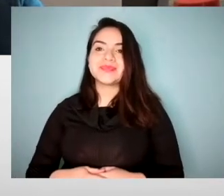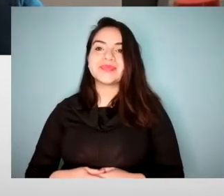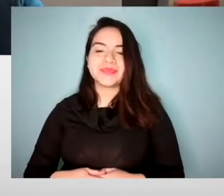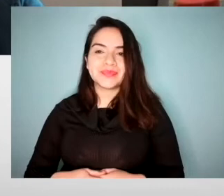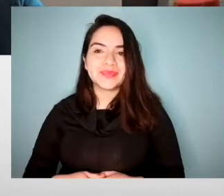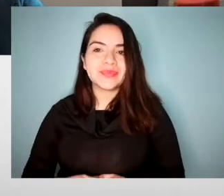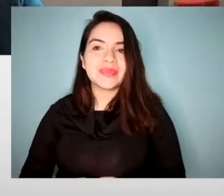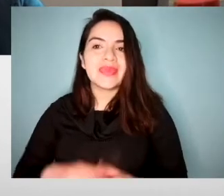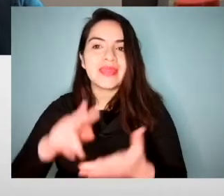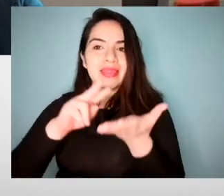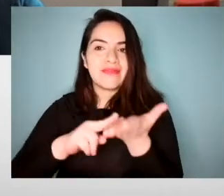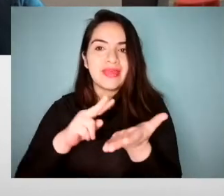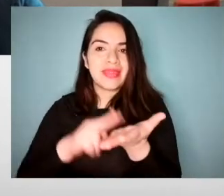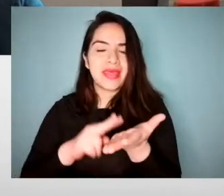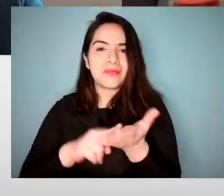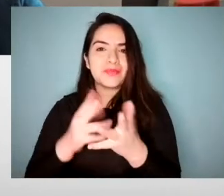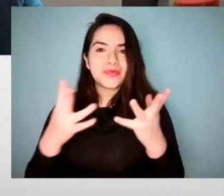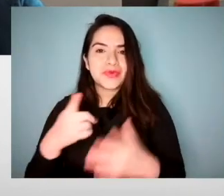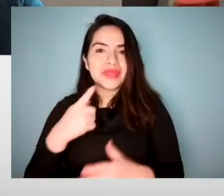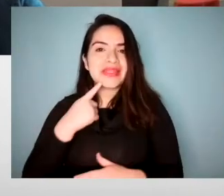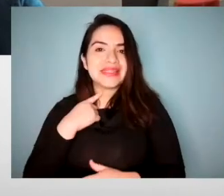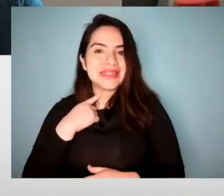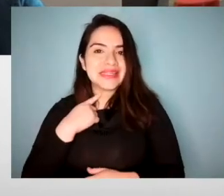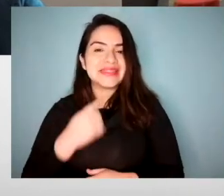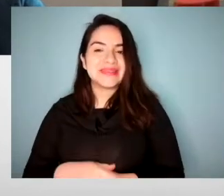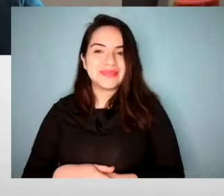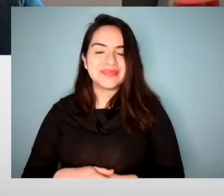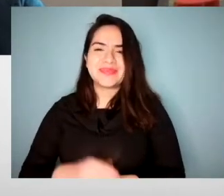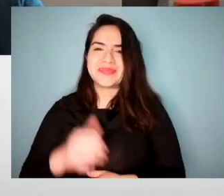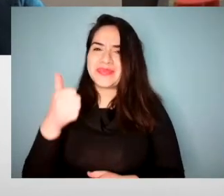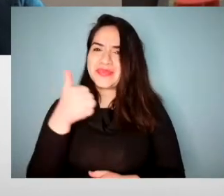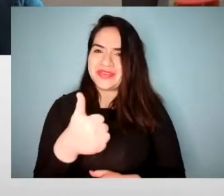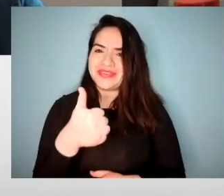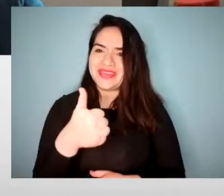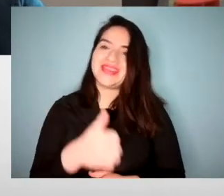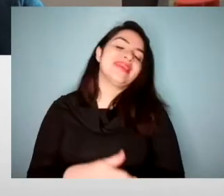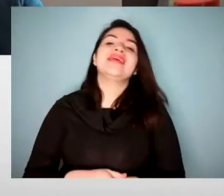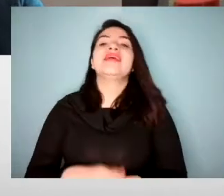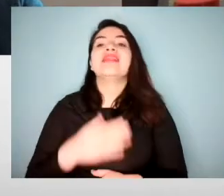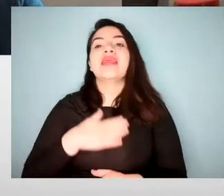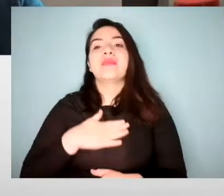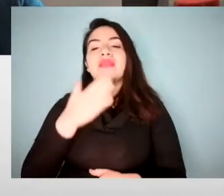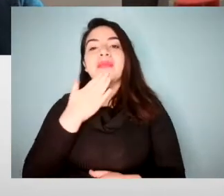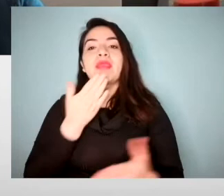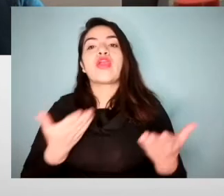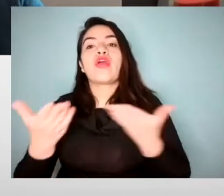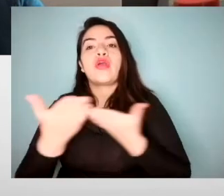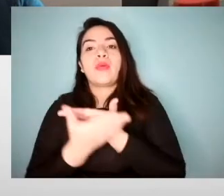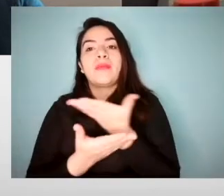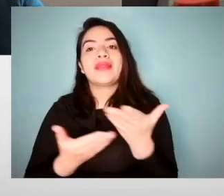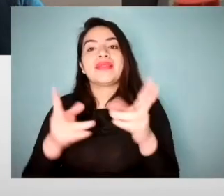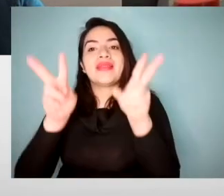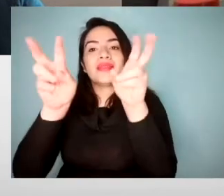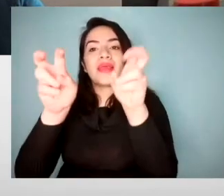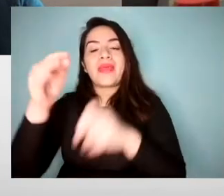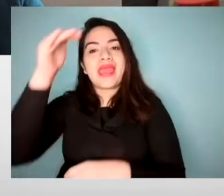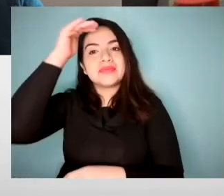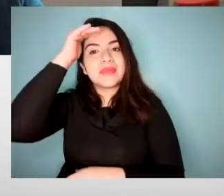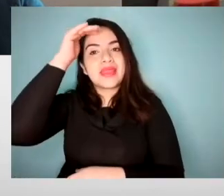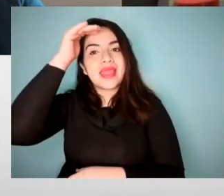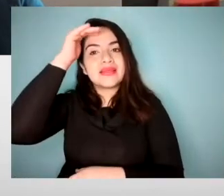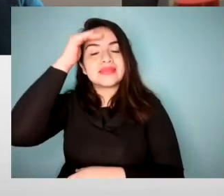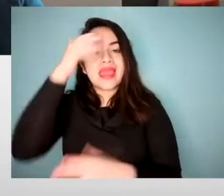verdad, suena súper interesante. Muy bien, queríamos conversar también un poco sobre tu experiencia en los Estados